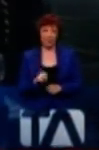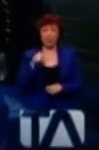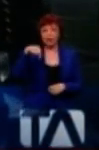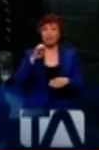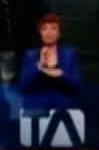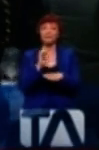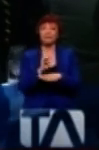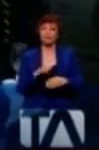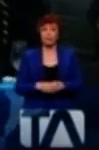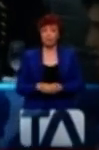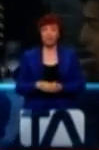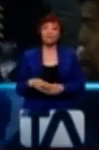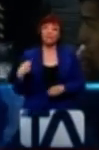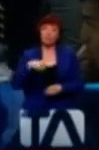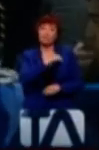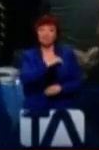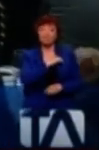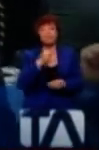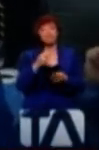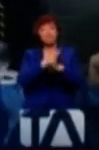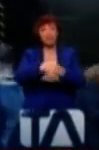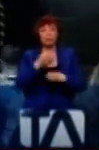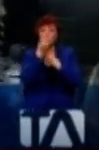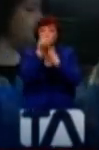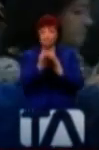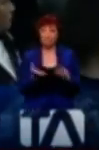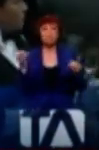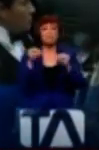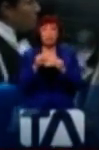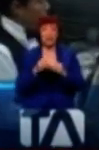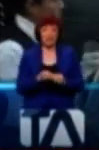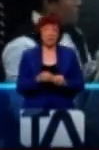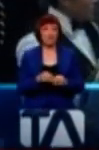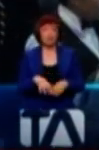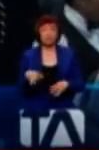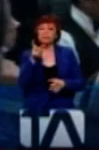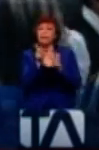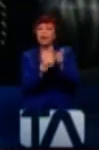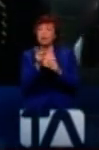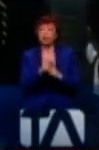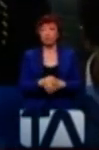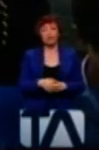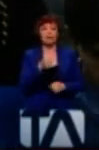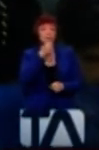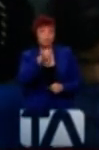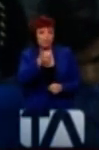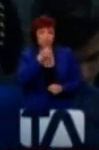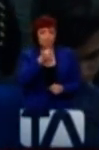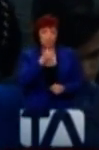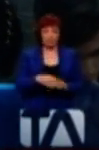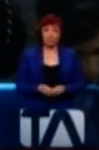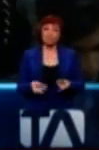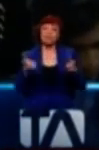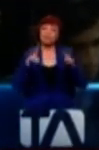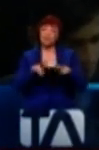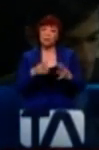nuestro país. Estaremos también contándoles más detalles de reacciones a propósito también de estas nuevas relaciones y los nuevos